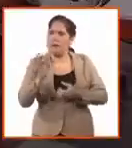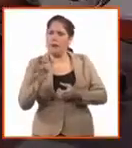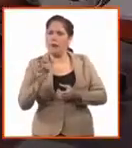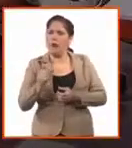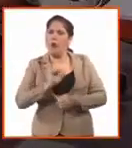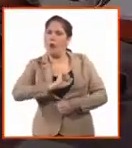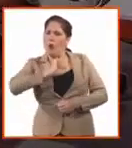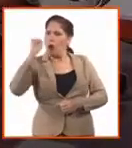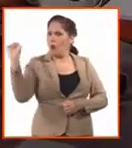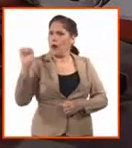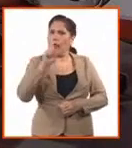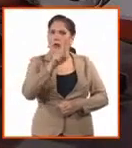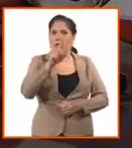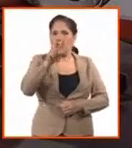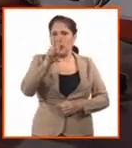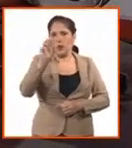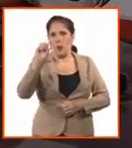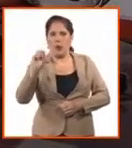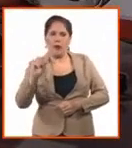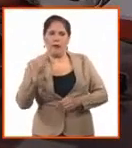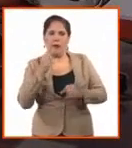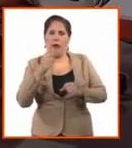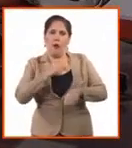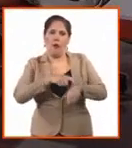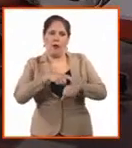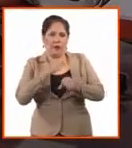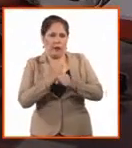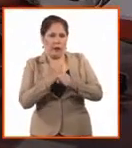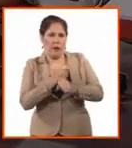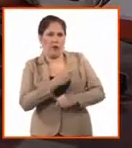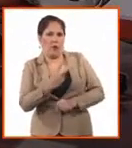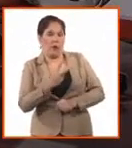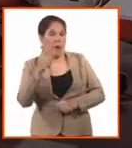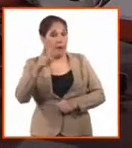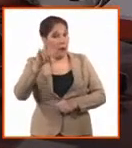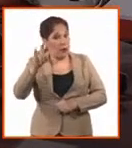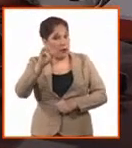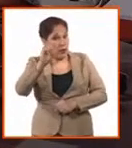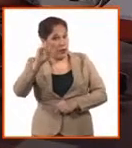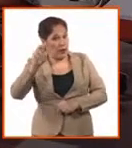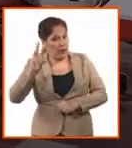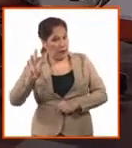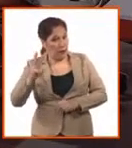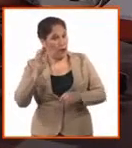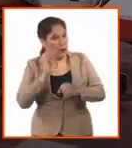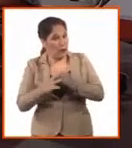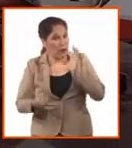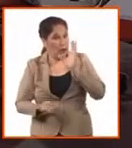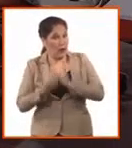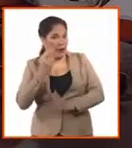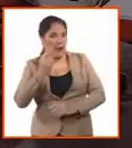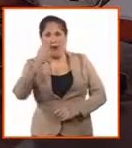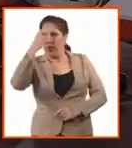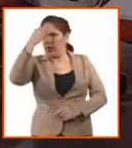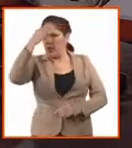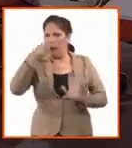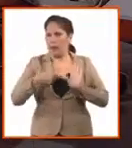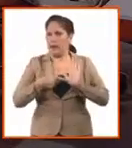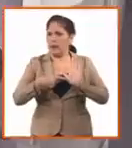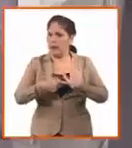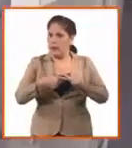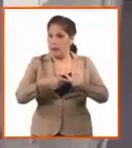de las 240 horas de trabajo voluntario empezó en 63 subió una industria liviana y él sencillamente se la presentó al